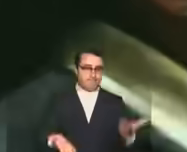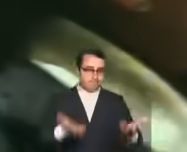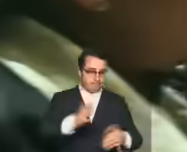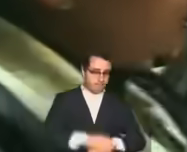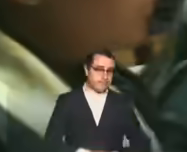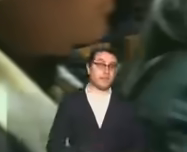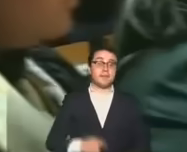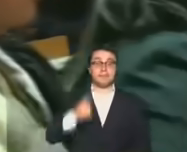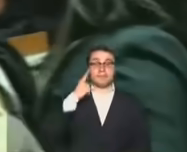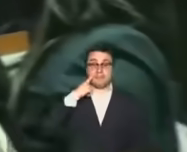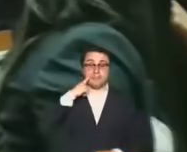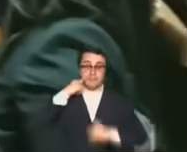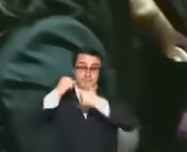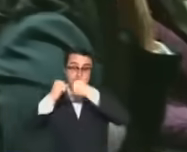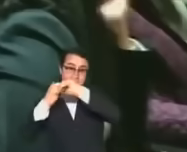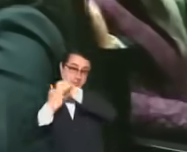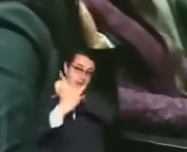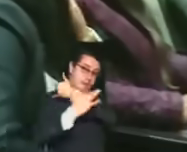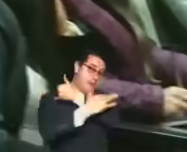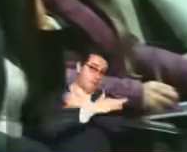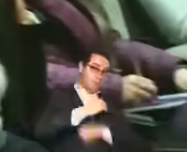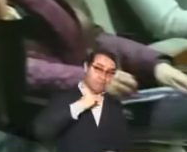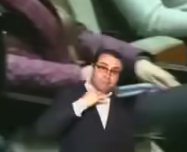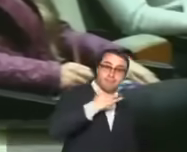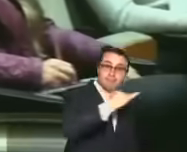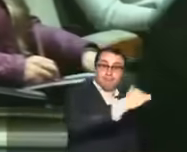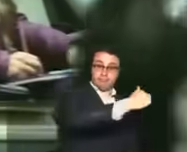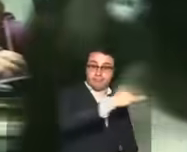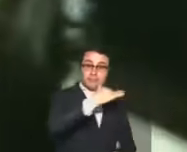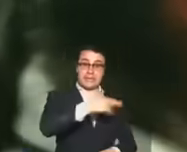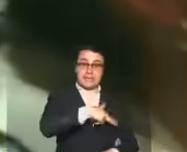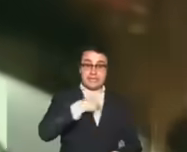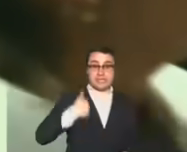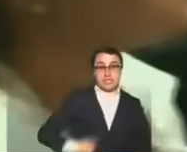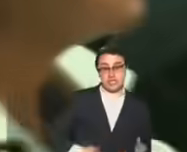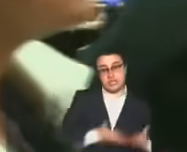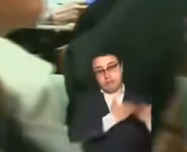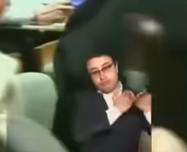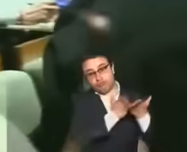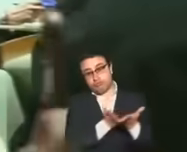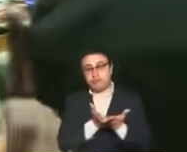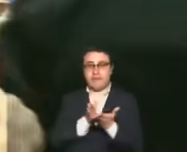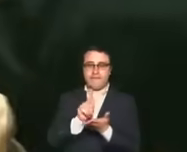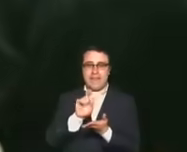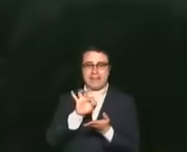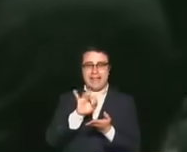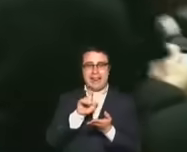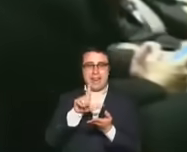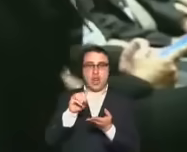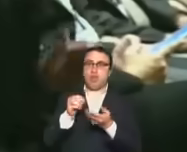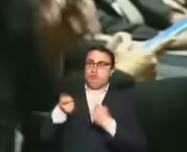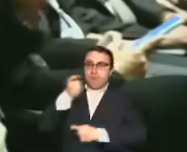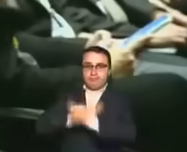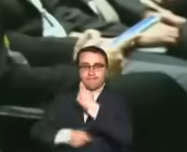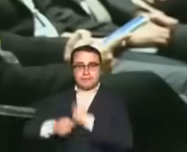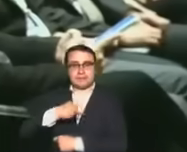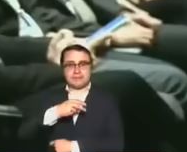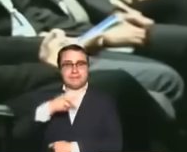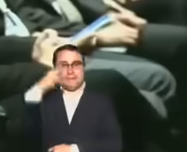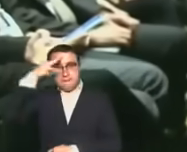en el Océano Pacífico una ruta de fentanilo va saliendo de China hacia México y Estados Unidos,